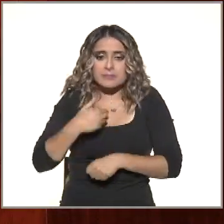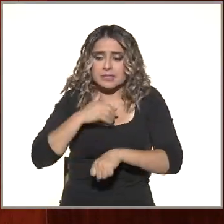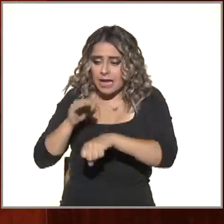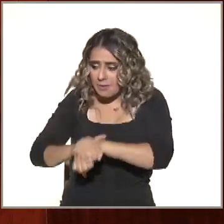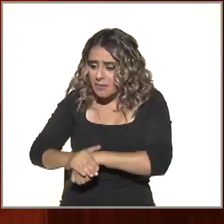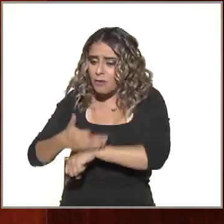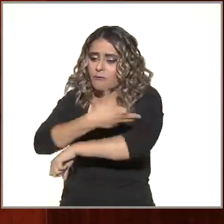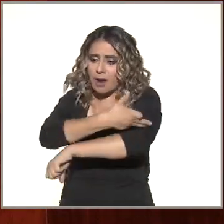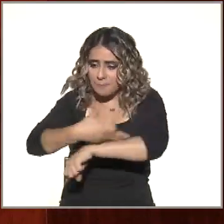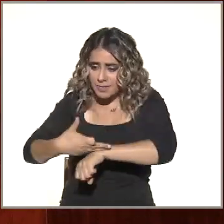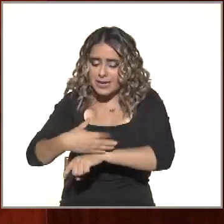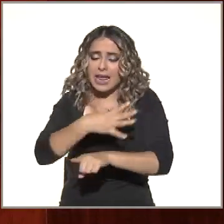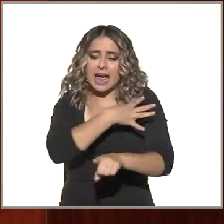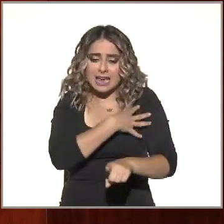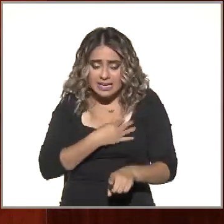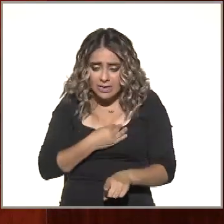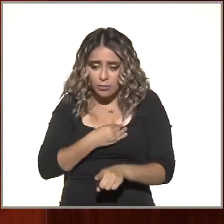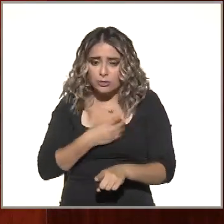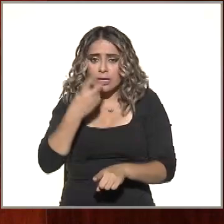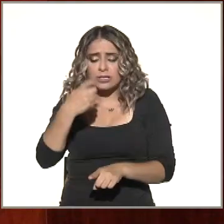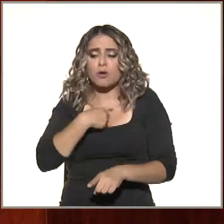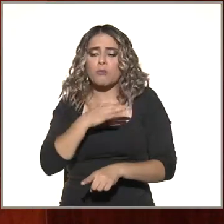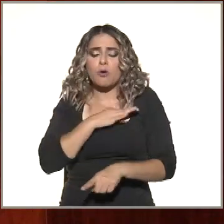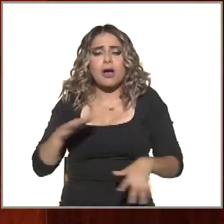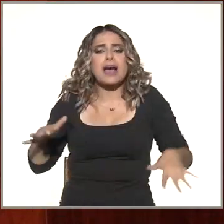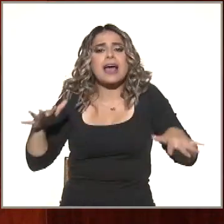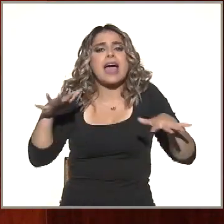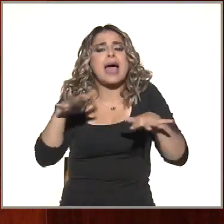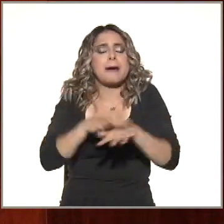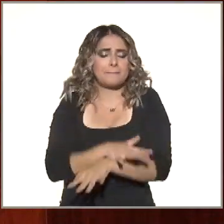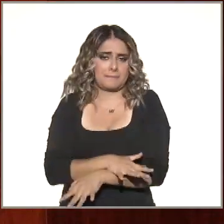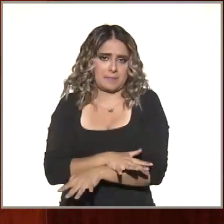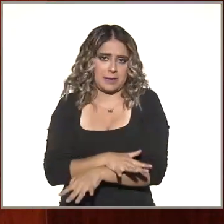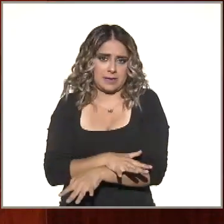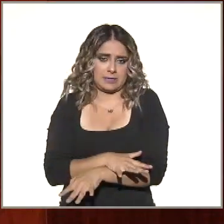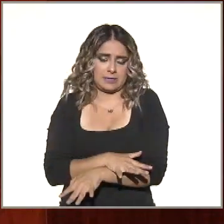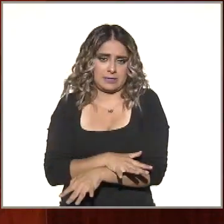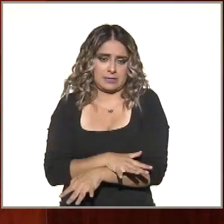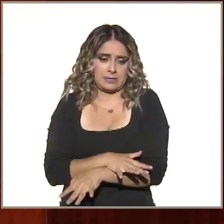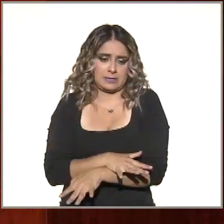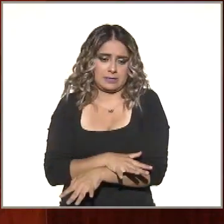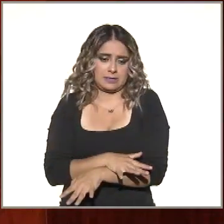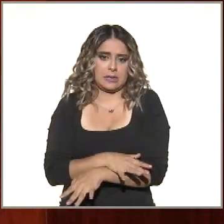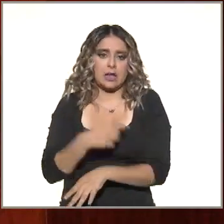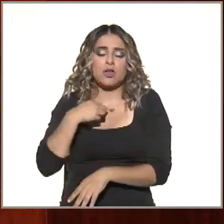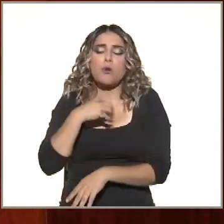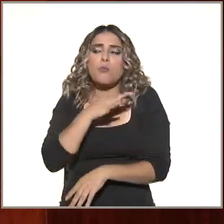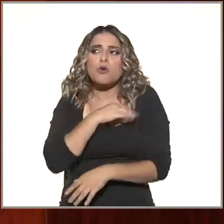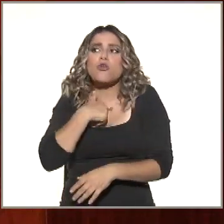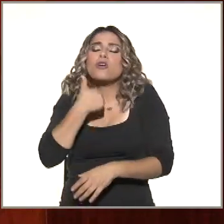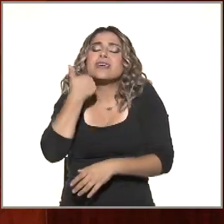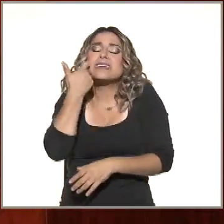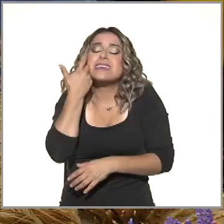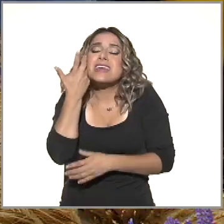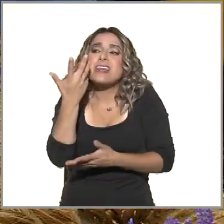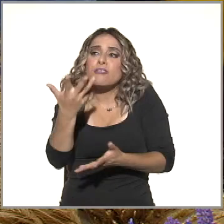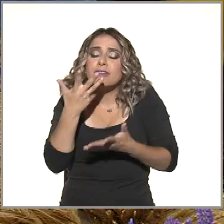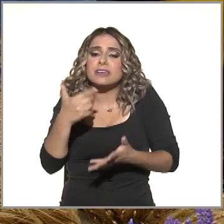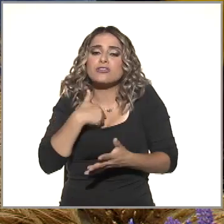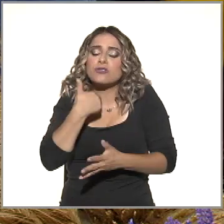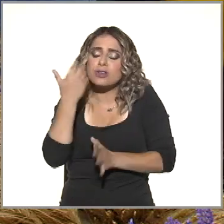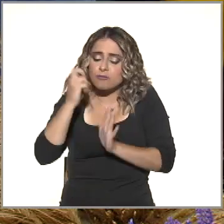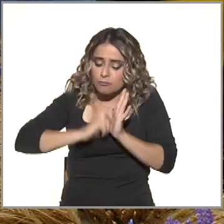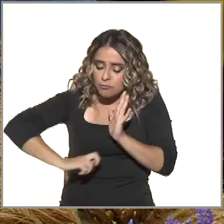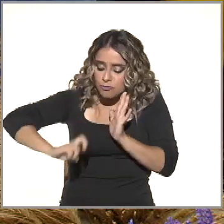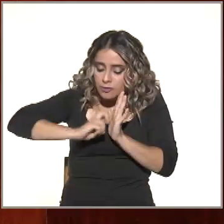mi familia, con mis hijos y puedo hacerlo mejor si lo puedo desear, ¿no? Y lo puedo trabajar.